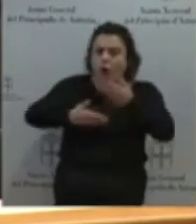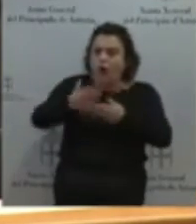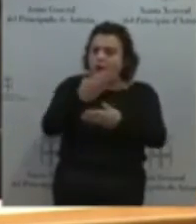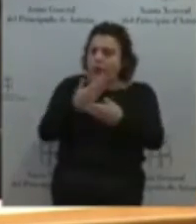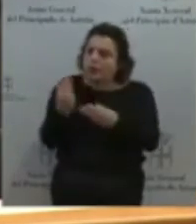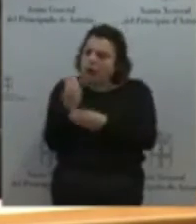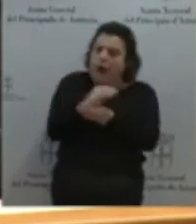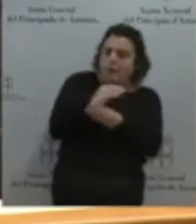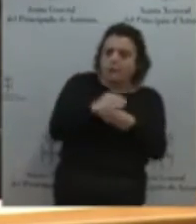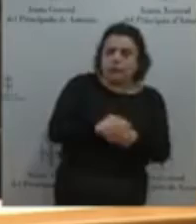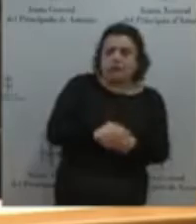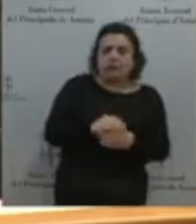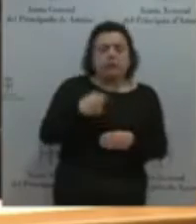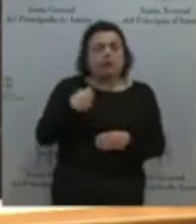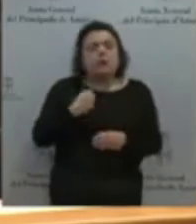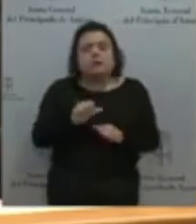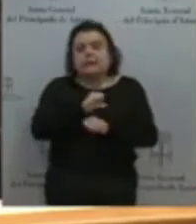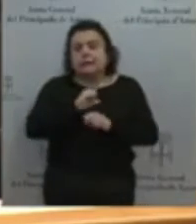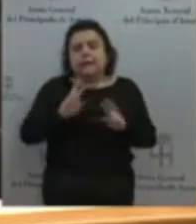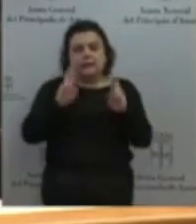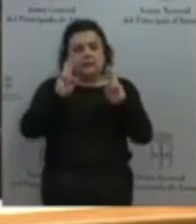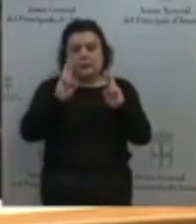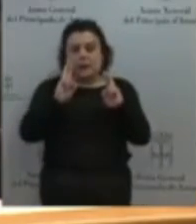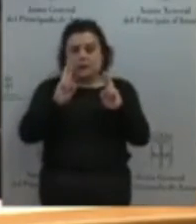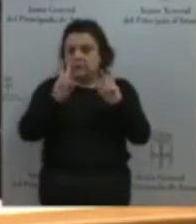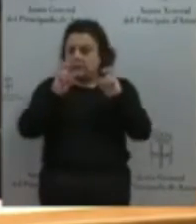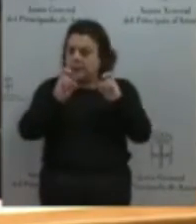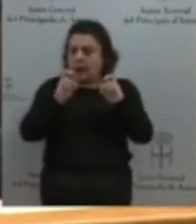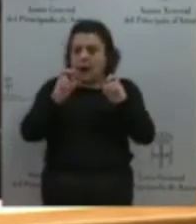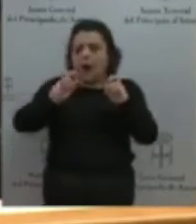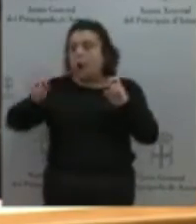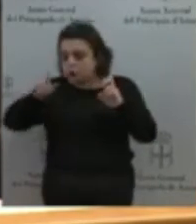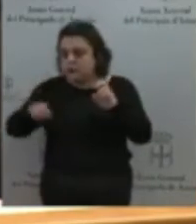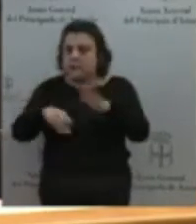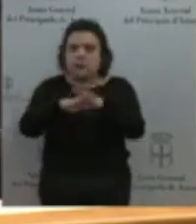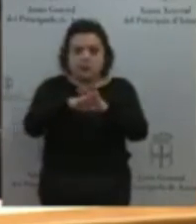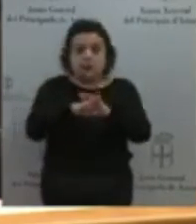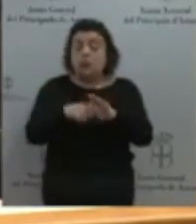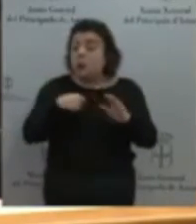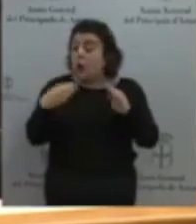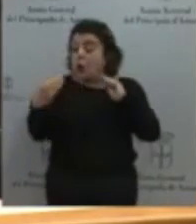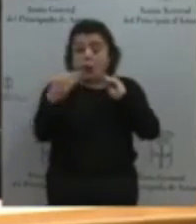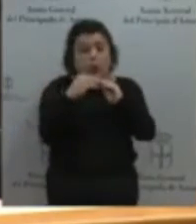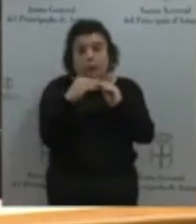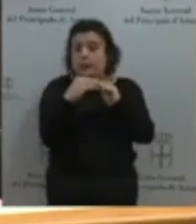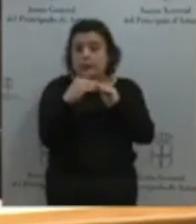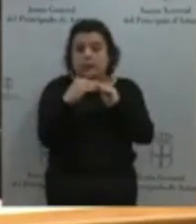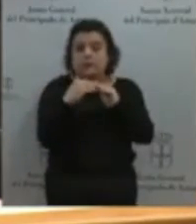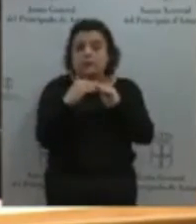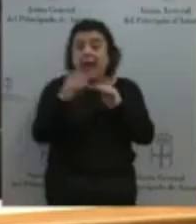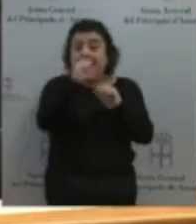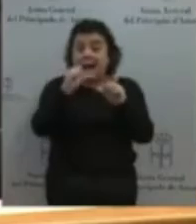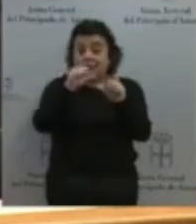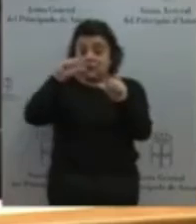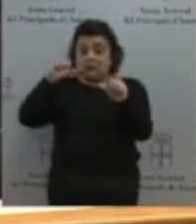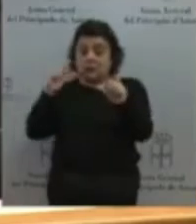los que estamos en ese carril. Y es verdad, coincido con usted, que en estos últimos años o en estos últimos tiempos, por razones diversas de promoción